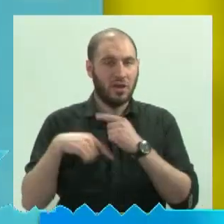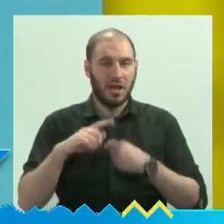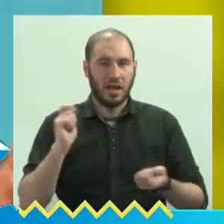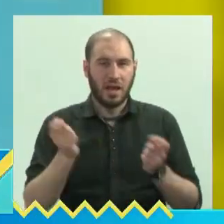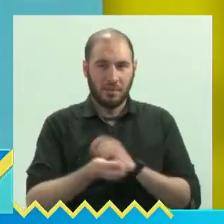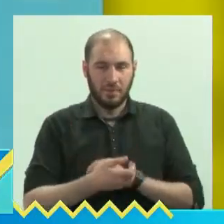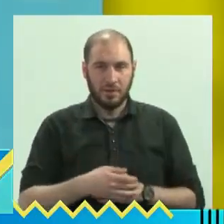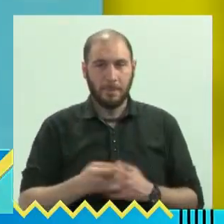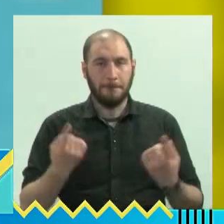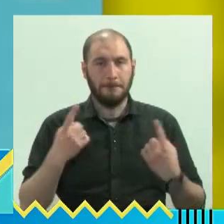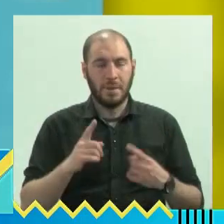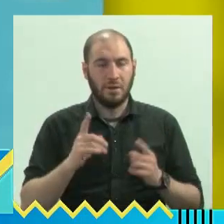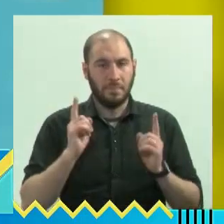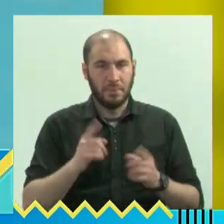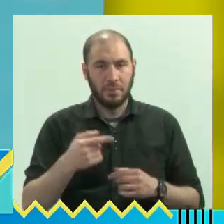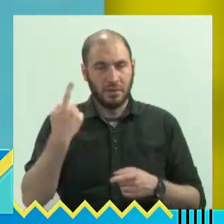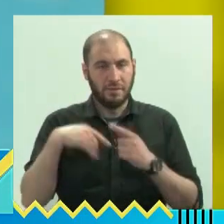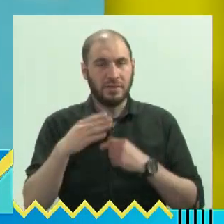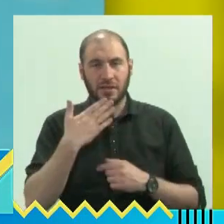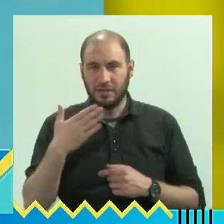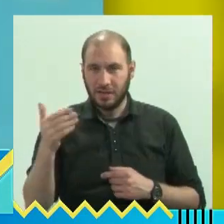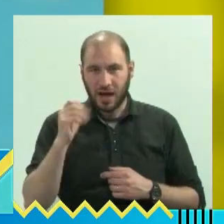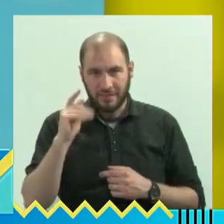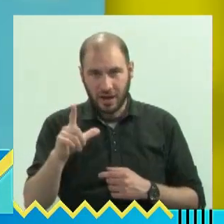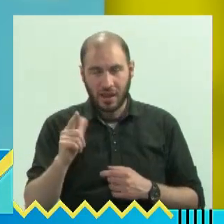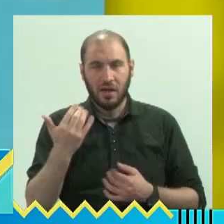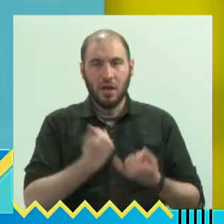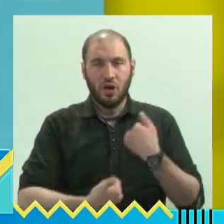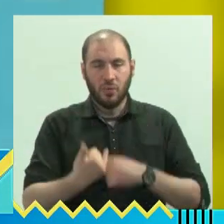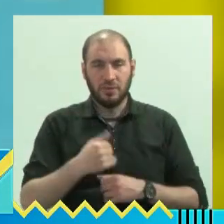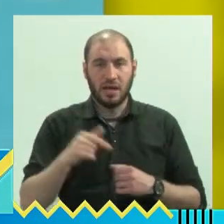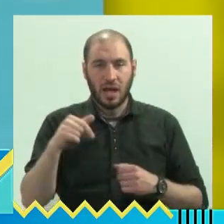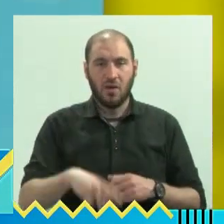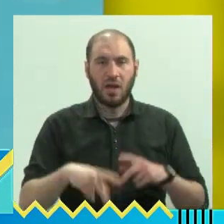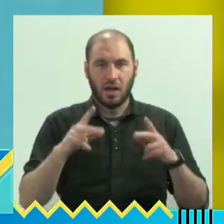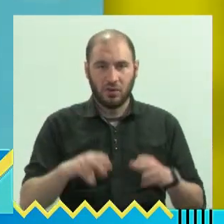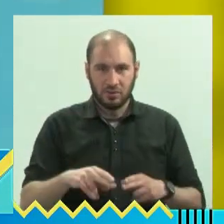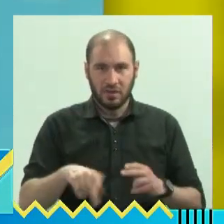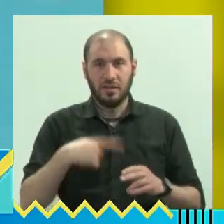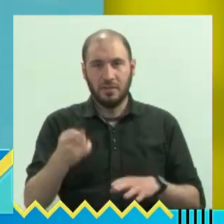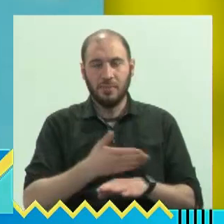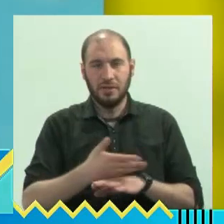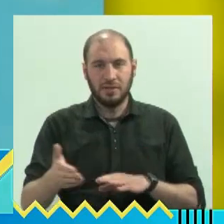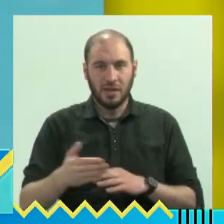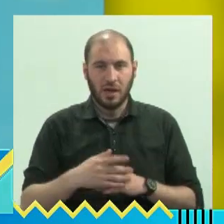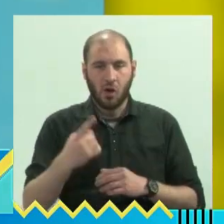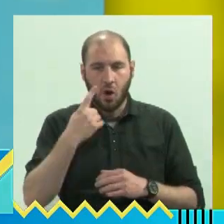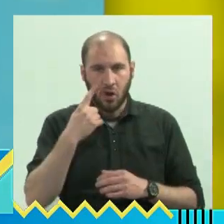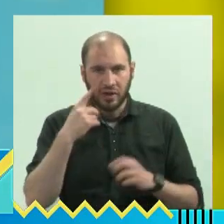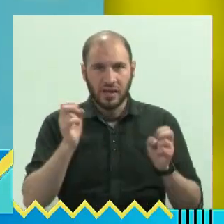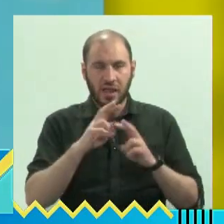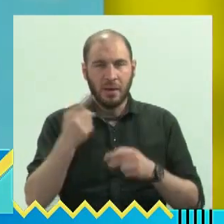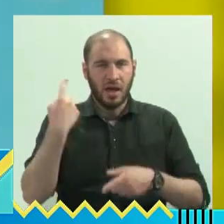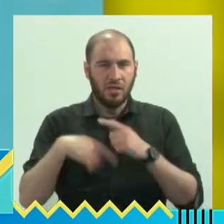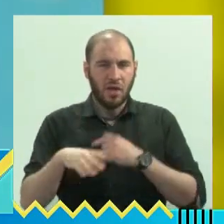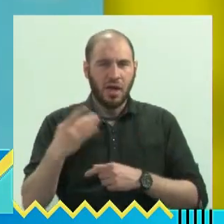otro significado, pero no dejando de ser un mito. Muchas gracias, Gabriel, por contarnos esto. Nos vamos a ir a un corte y vamos a seguir conociendo acerca de los